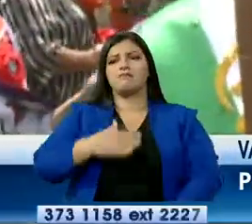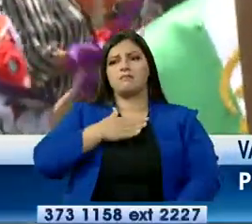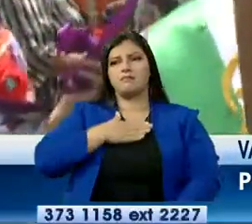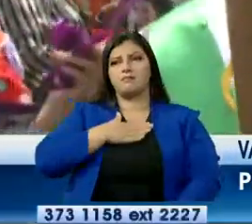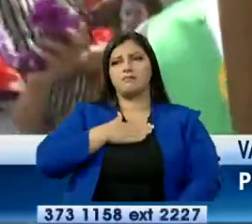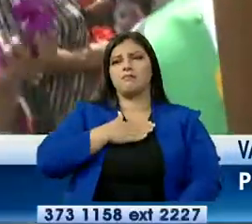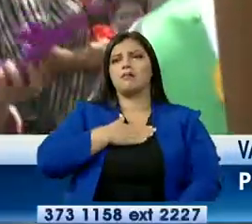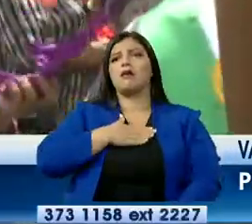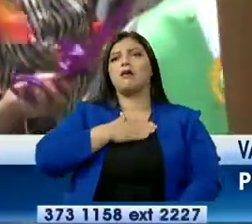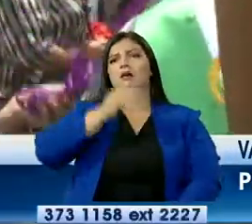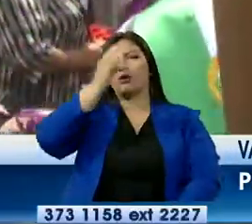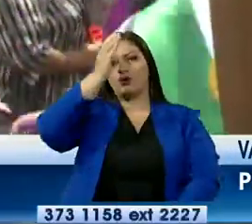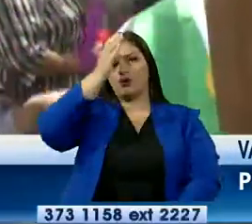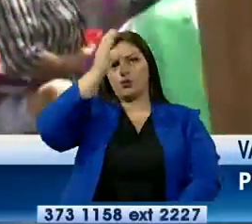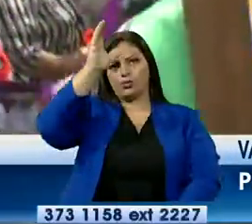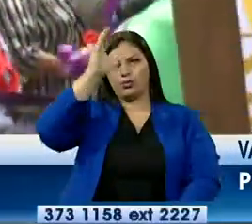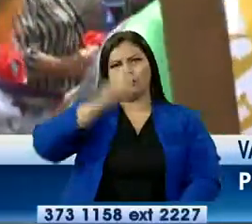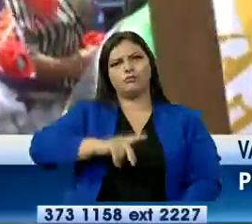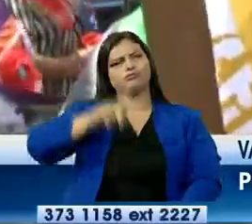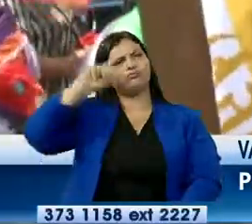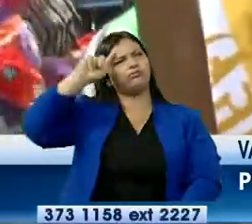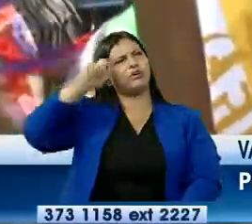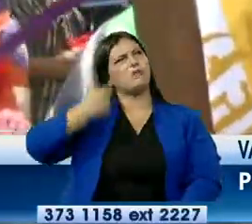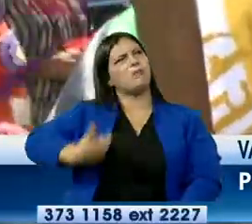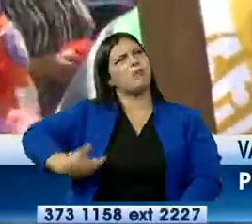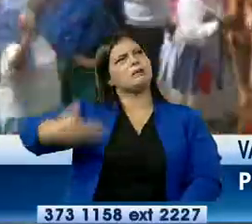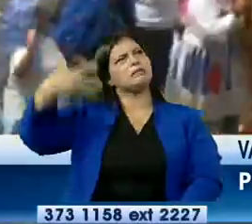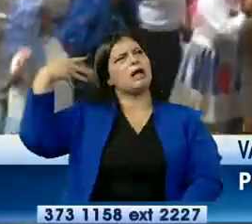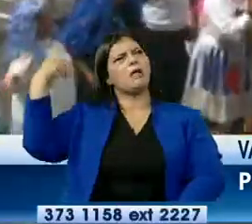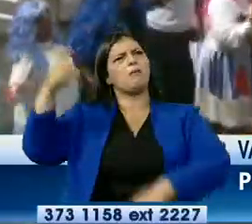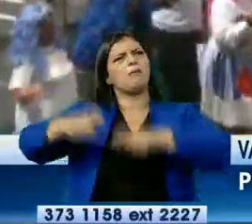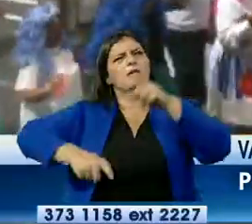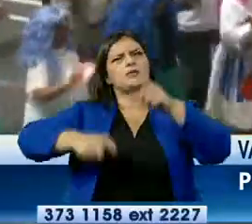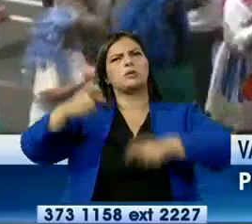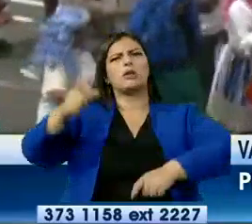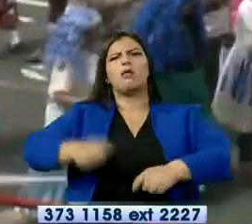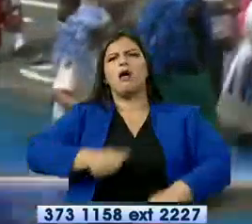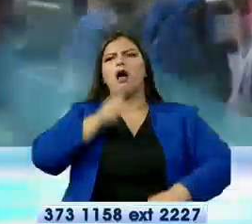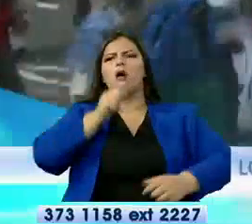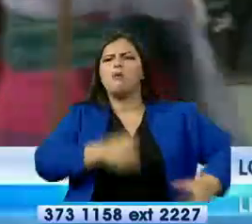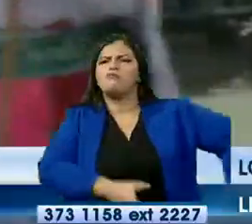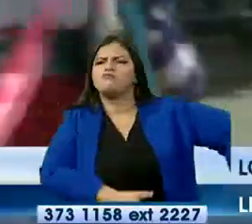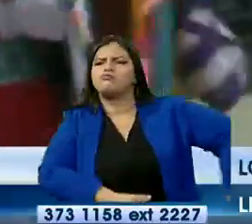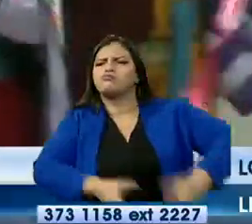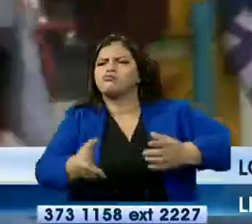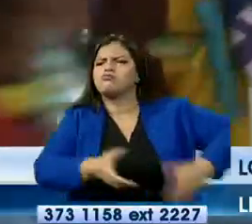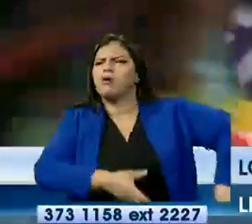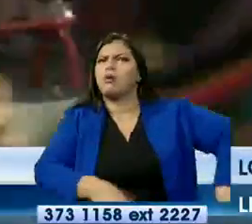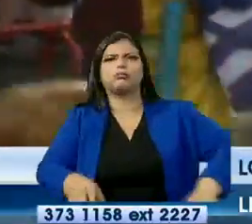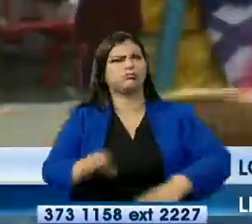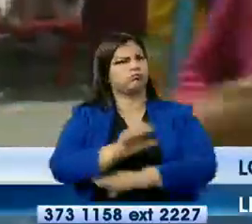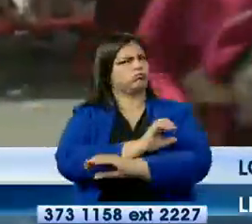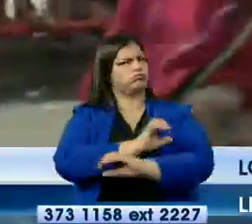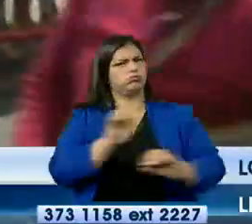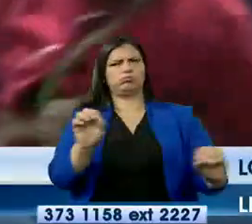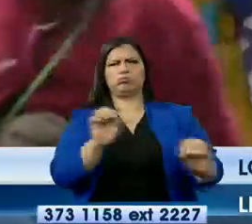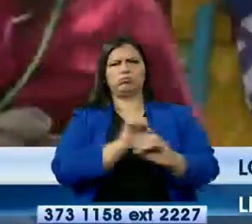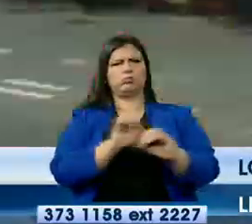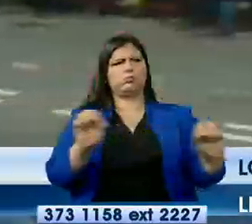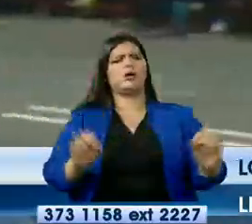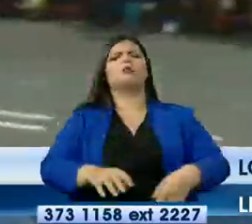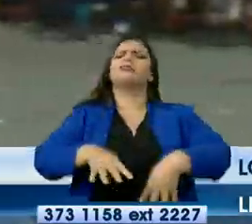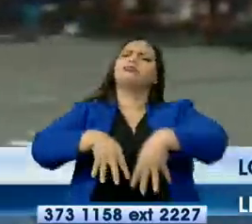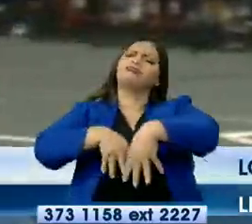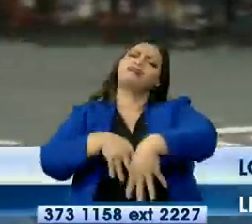tiempos antiguos, donde no se jugaba con agua. Alrededor de 2.000 artistas presentaron sus comparsas a la ciudadanía